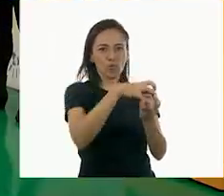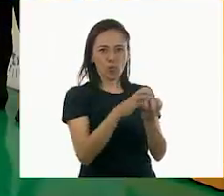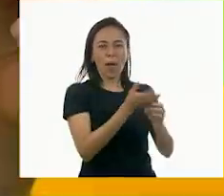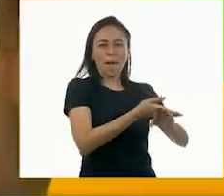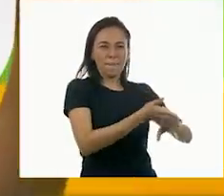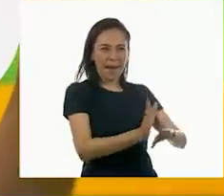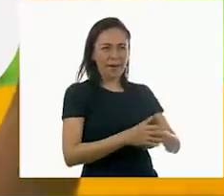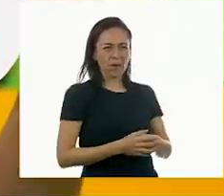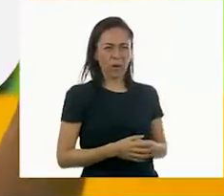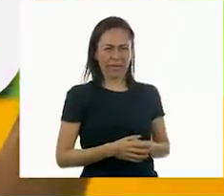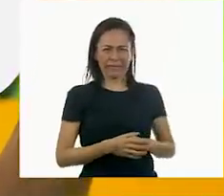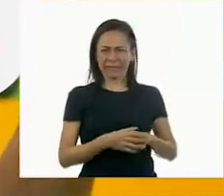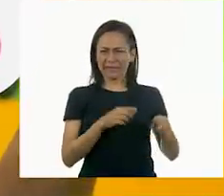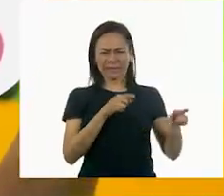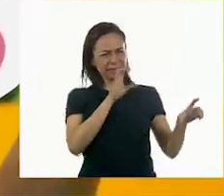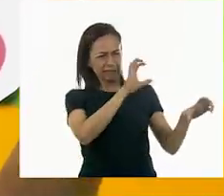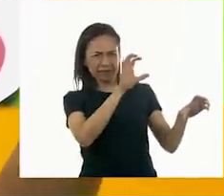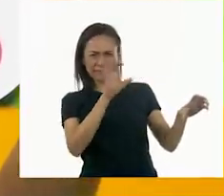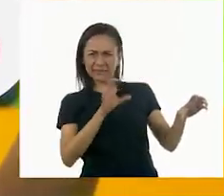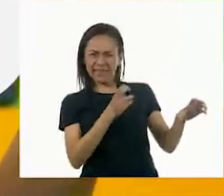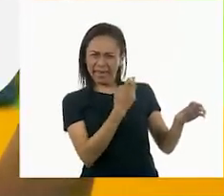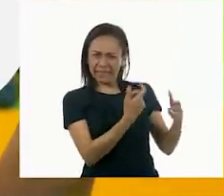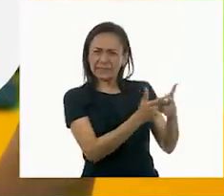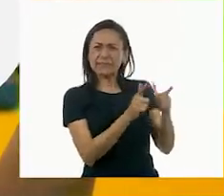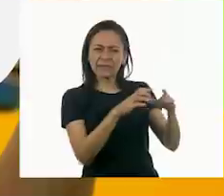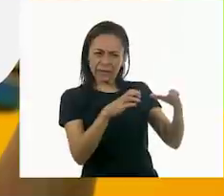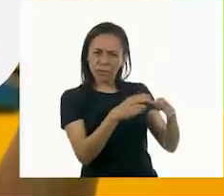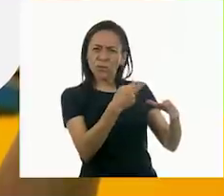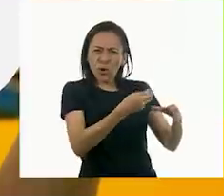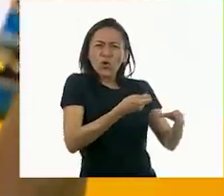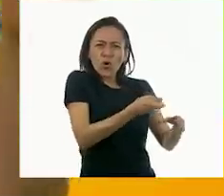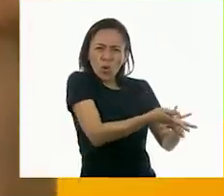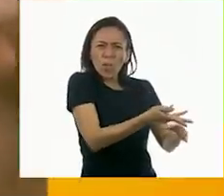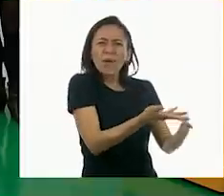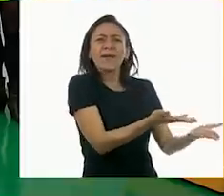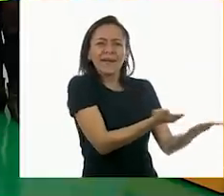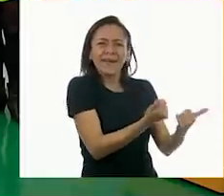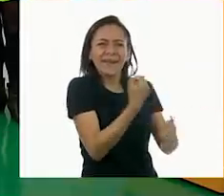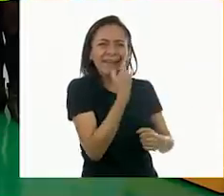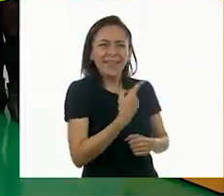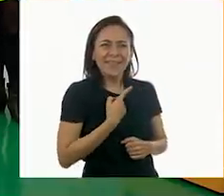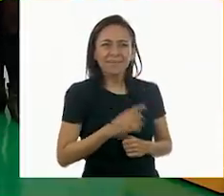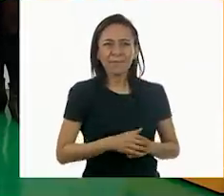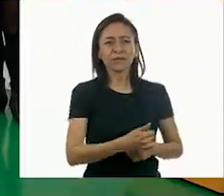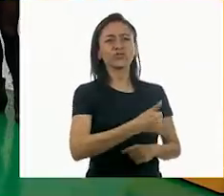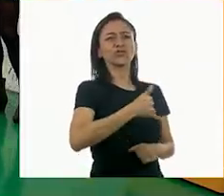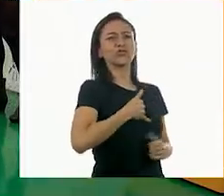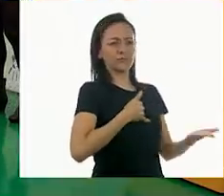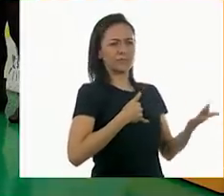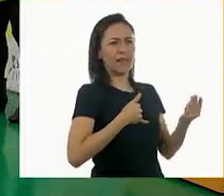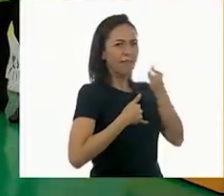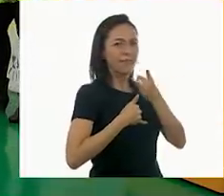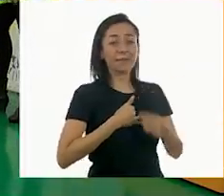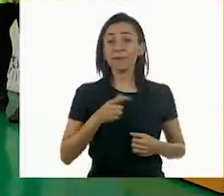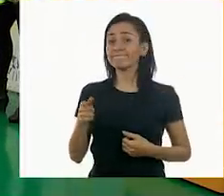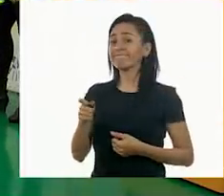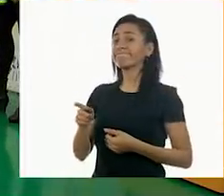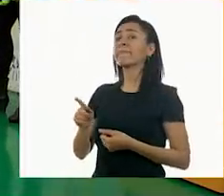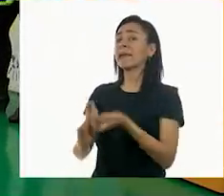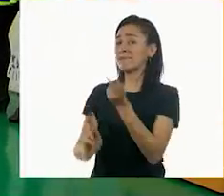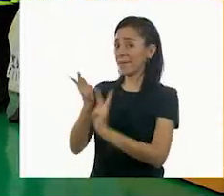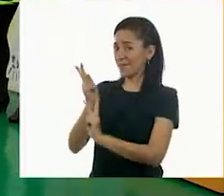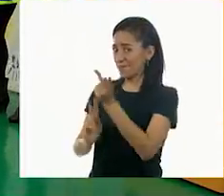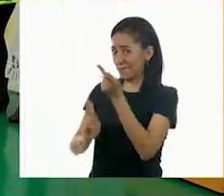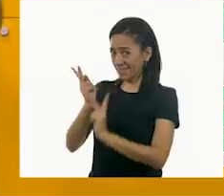¿Cómo se llama este grupo de alimentos, Yolistli? Verduras. Y las verduras dice frutas